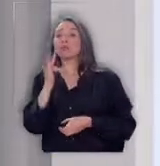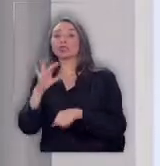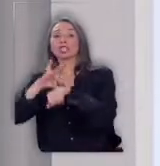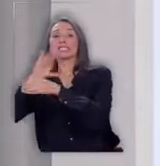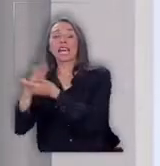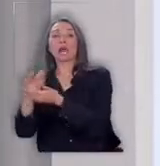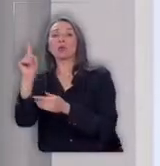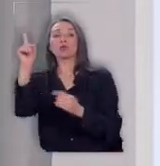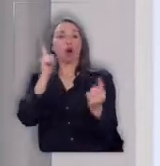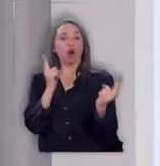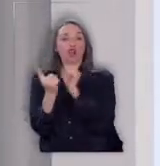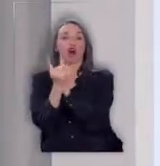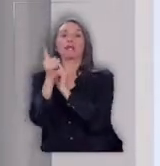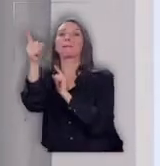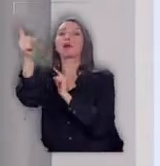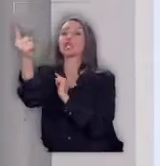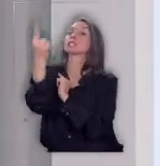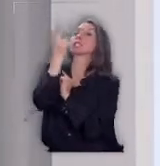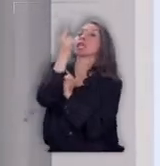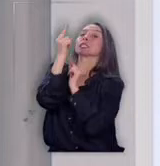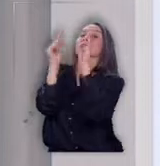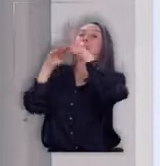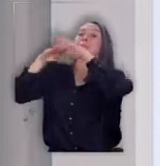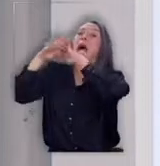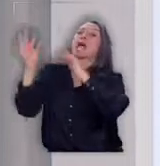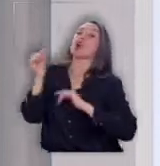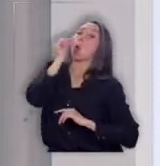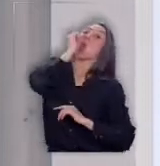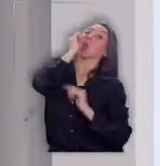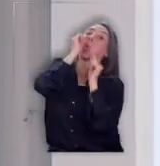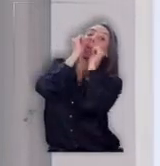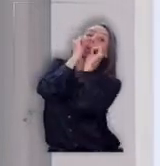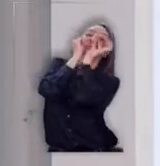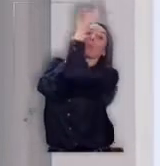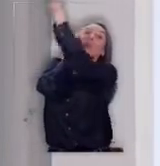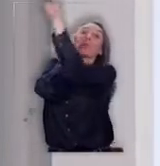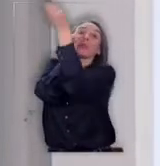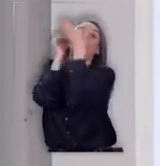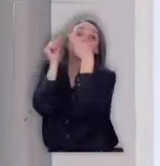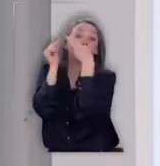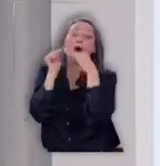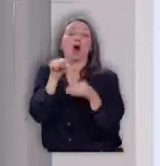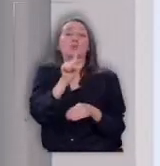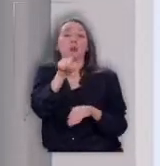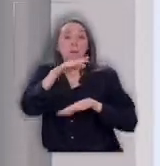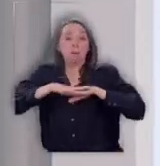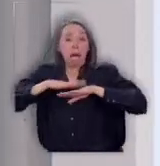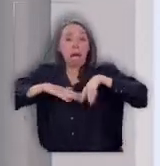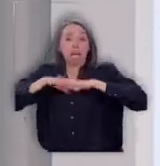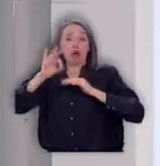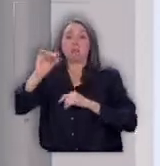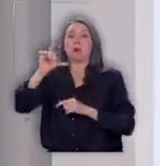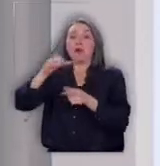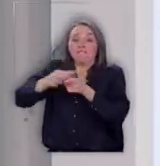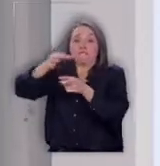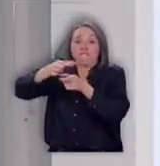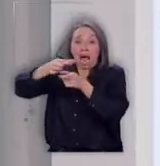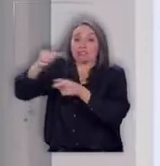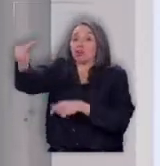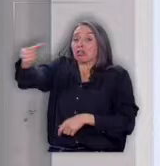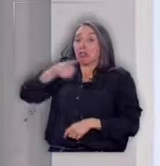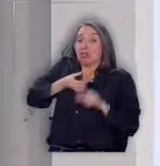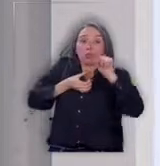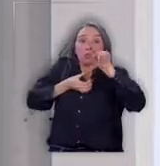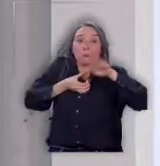del examinado y se pueda autorizar el examen incluso con cierta mínima instrucción todo eso es